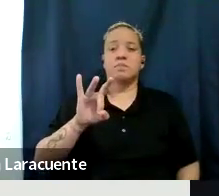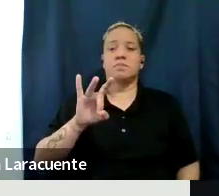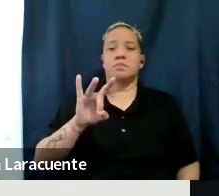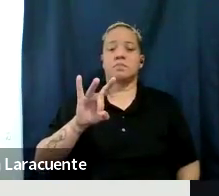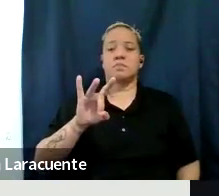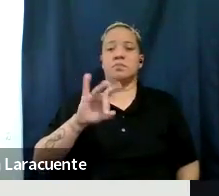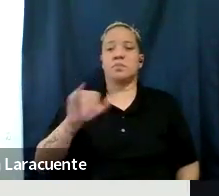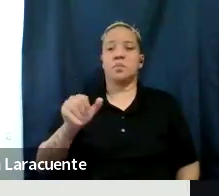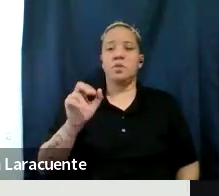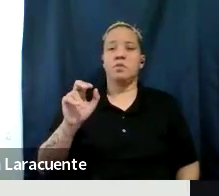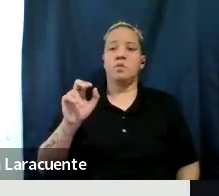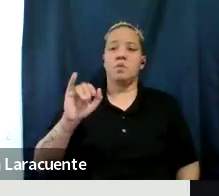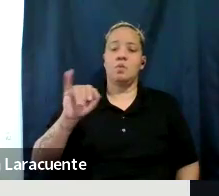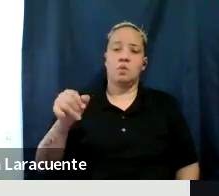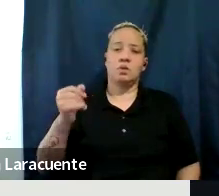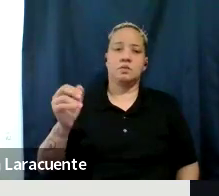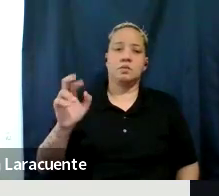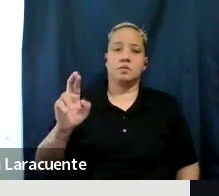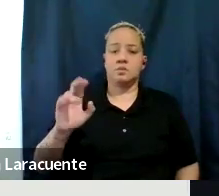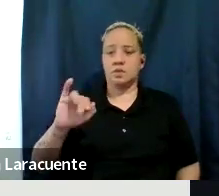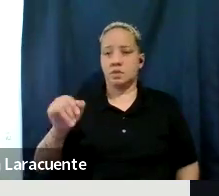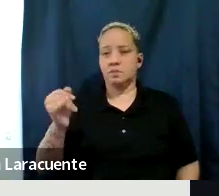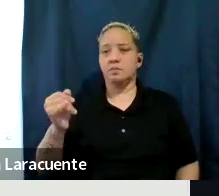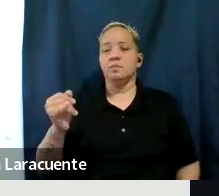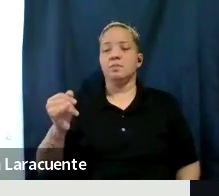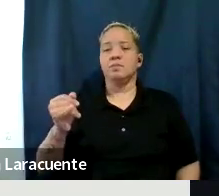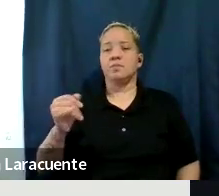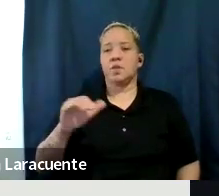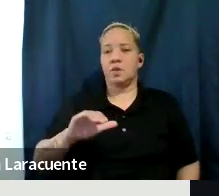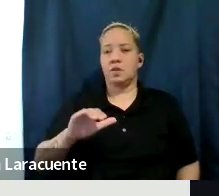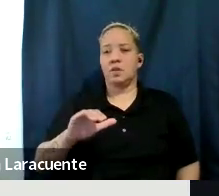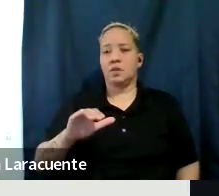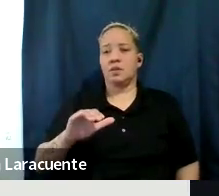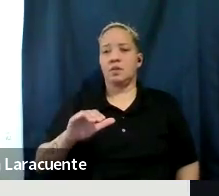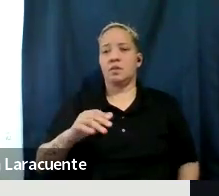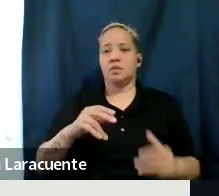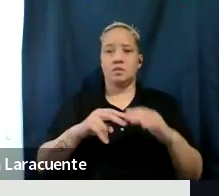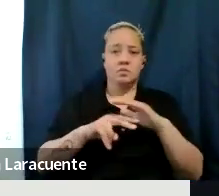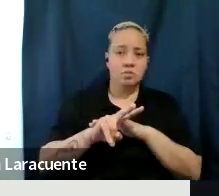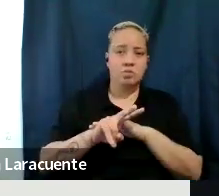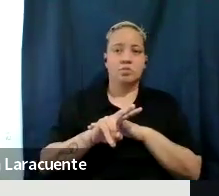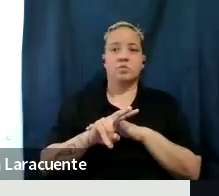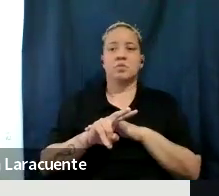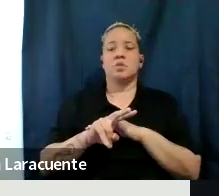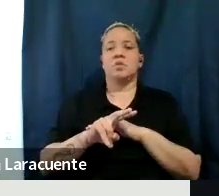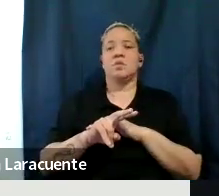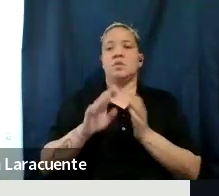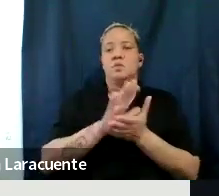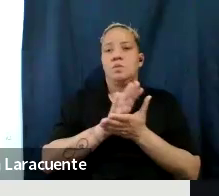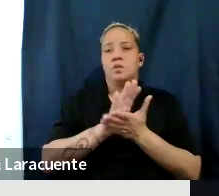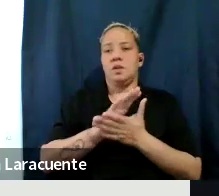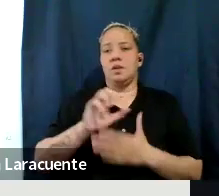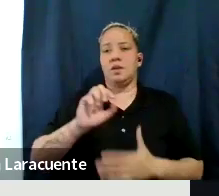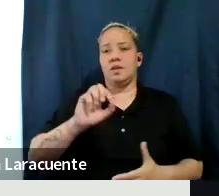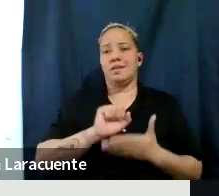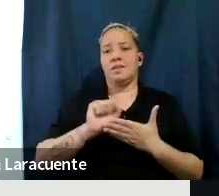Ramón Jiménez, siendo un niño, por tanto, cursaba la segunda enseñanza en el Colegio de San José de Moguer,